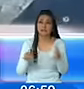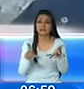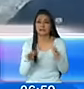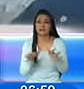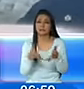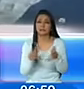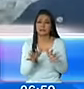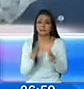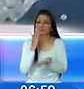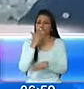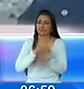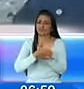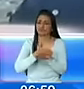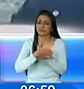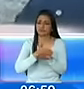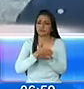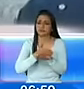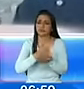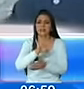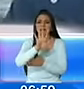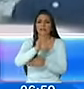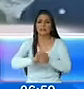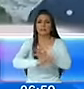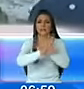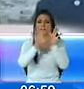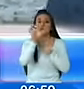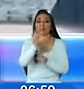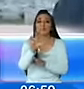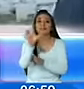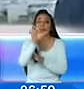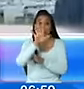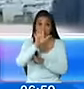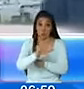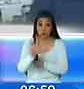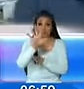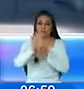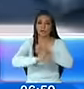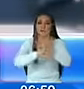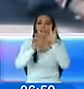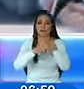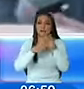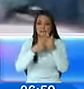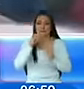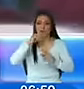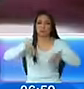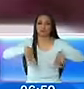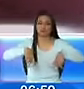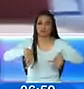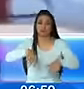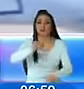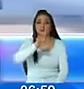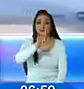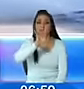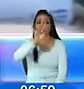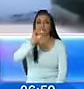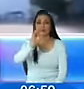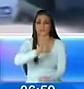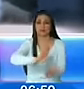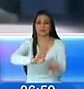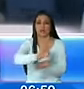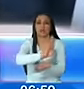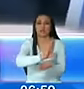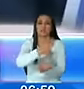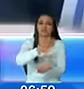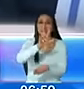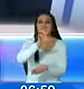el corte y la suspensión de agua a las 5 de la mañana del día lunes. 180 barrios, usted también lo ha dicho, unas aproximadamente 300.000